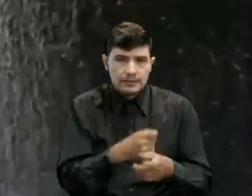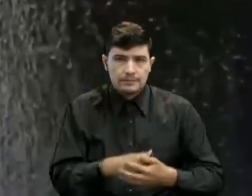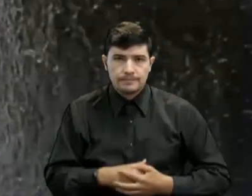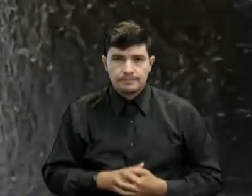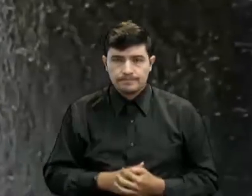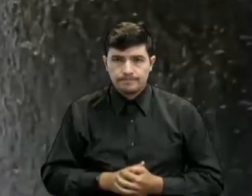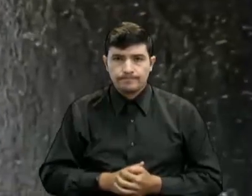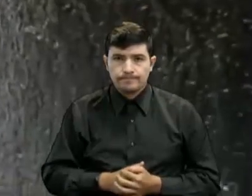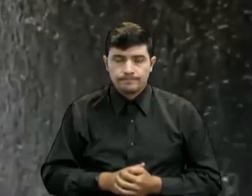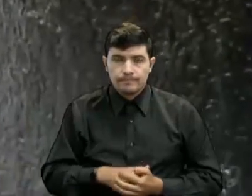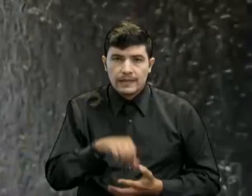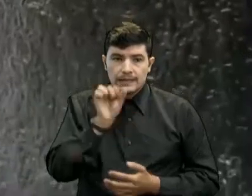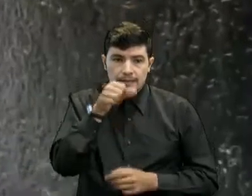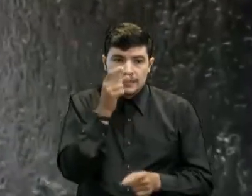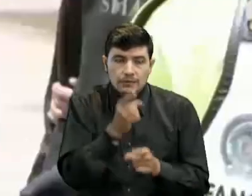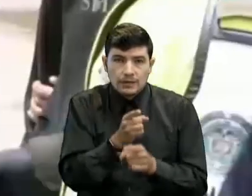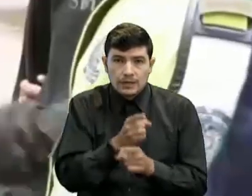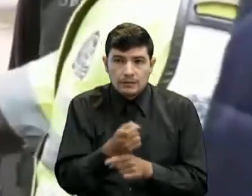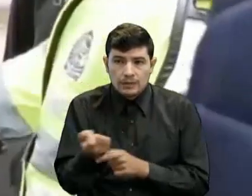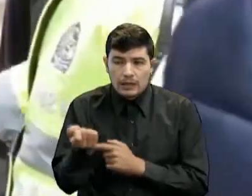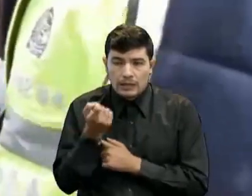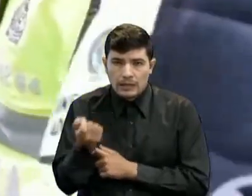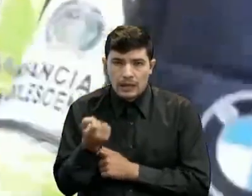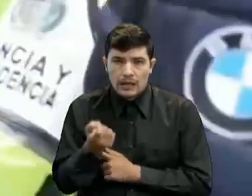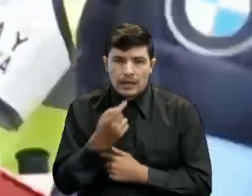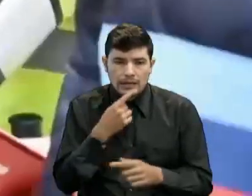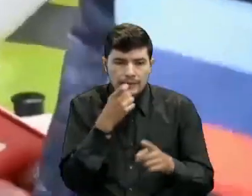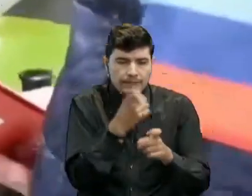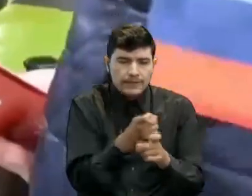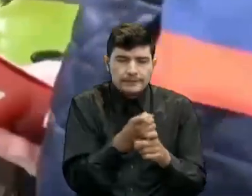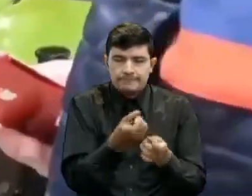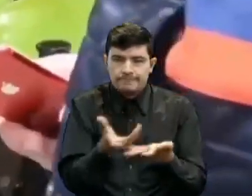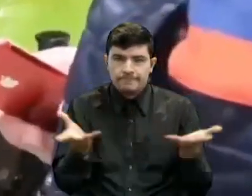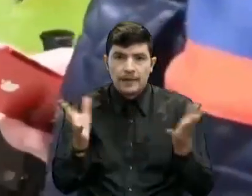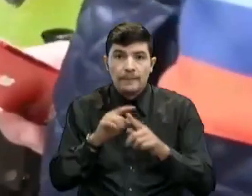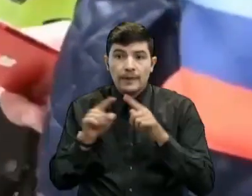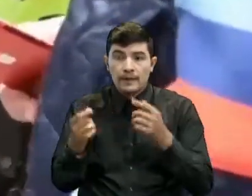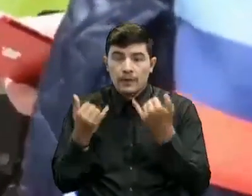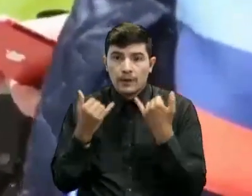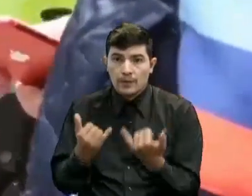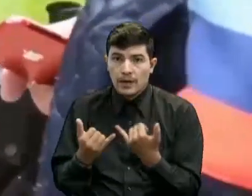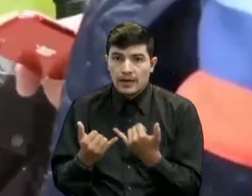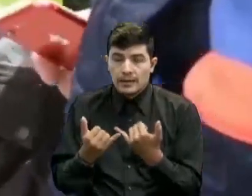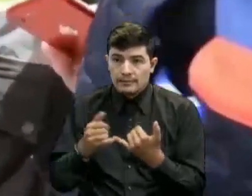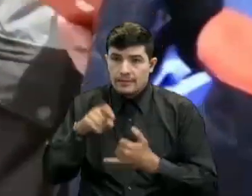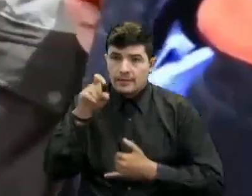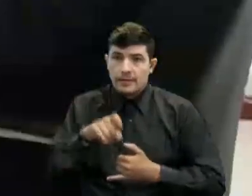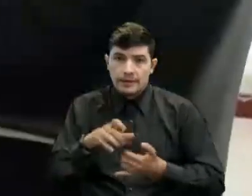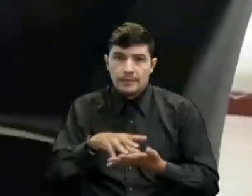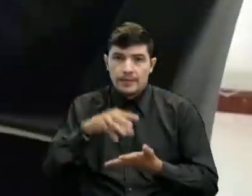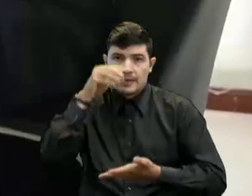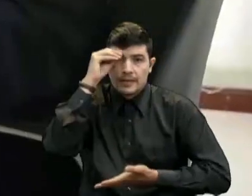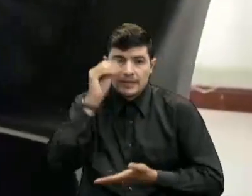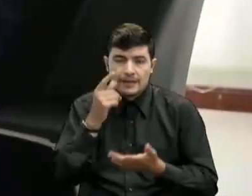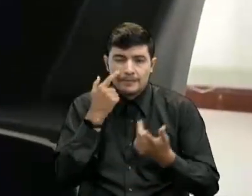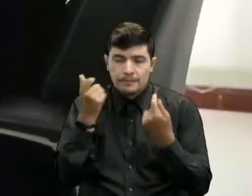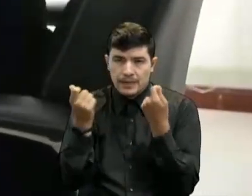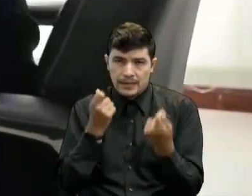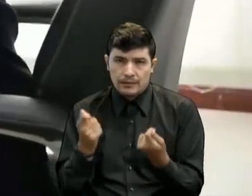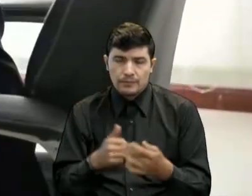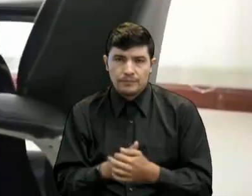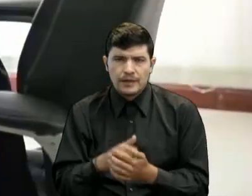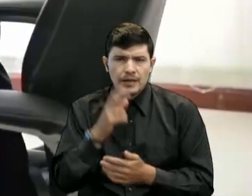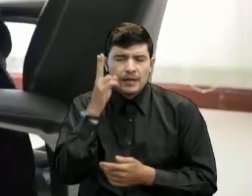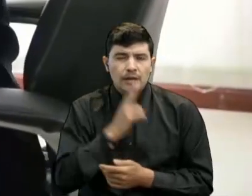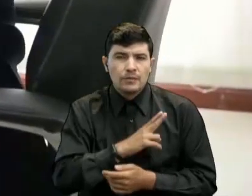escenario, delicada desde otro escenario, pero que es una realidad que tenemos que enfrentar. El compromiso va más